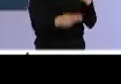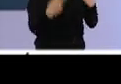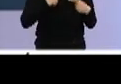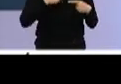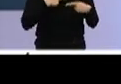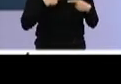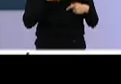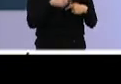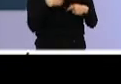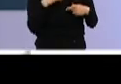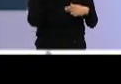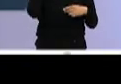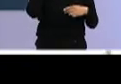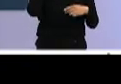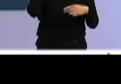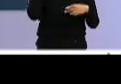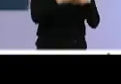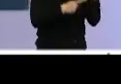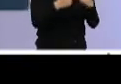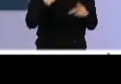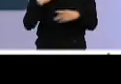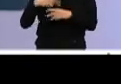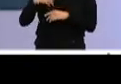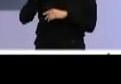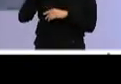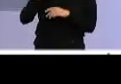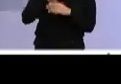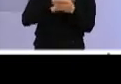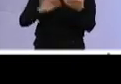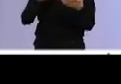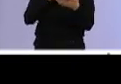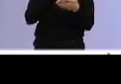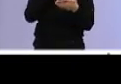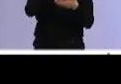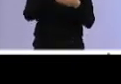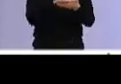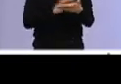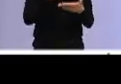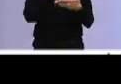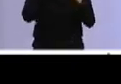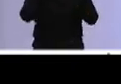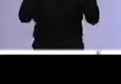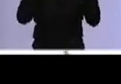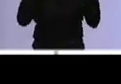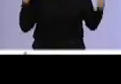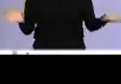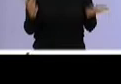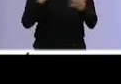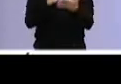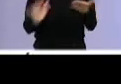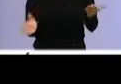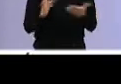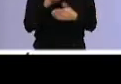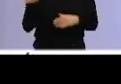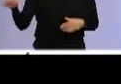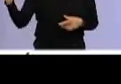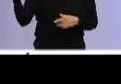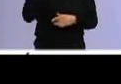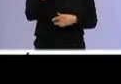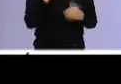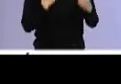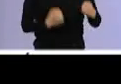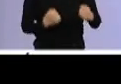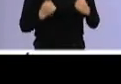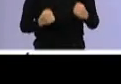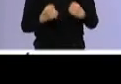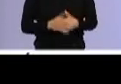pacientes que se encontraban en cama, con lectores en voz alta, que son unas maravillas para fomentar la lectura, son unos